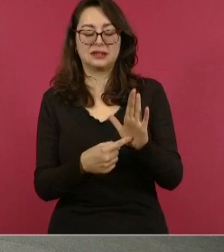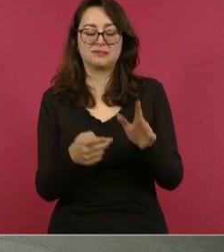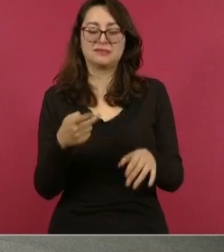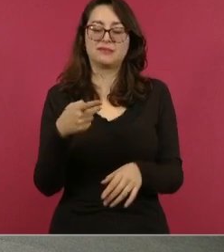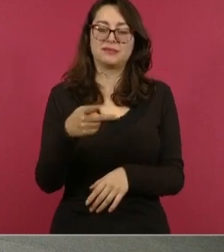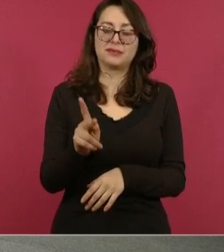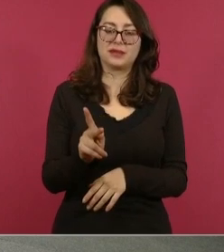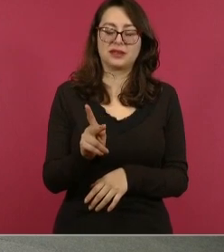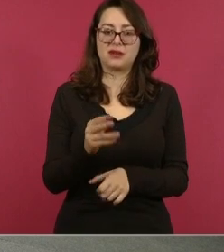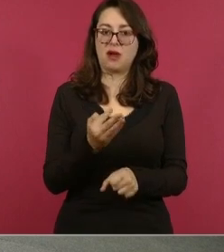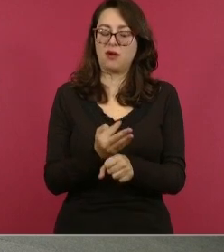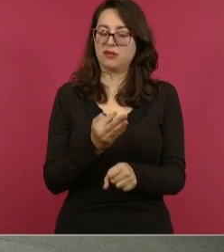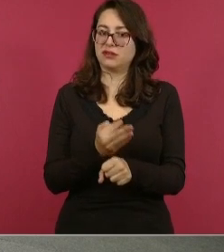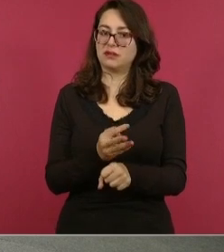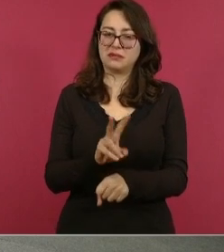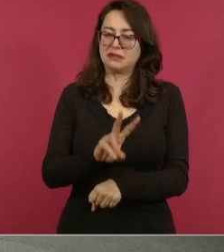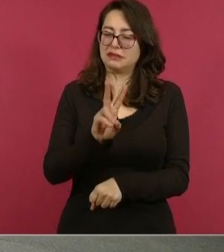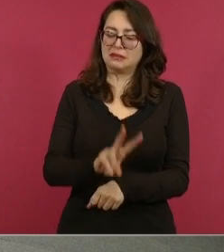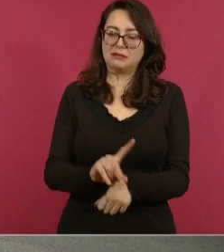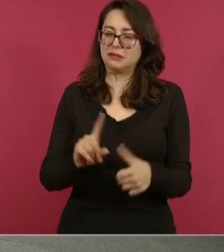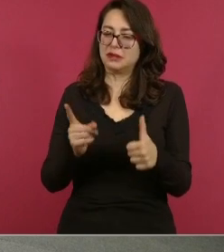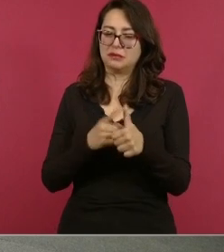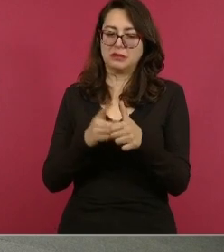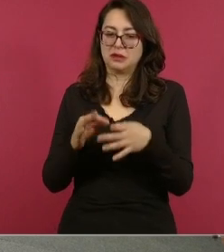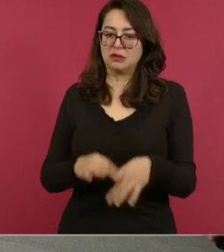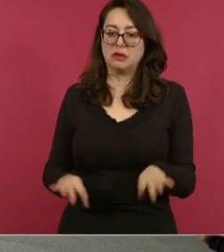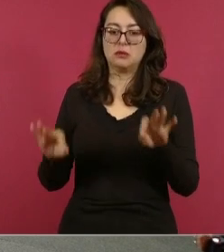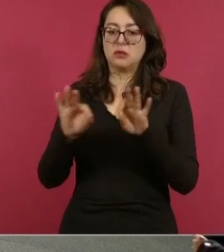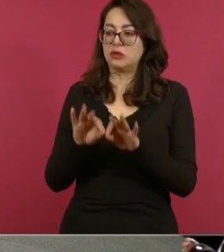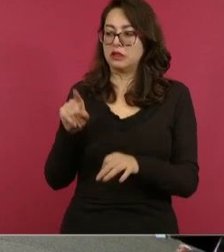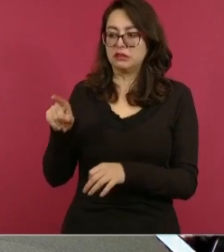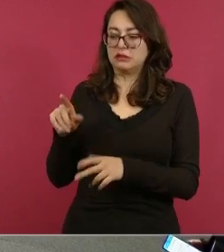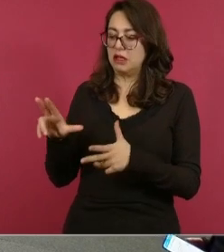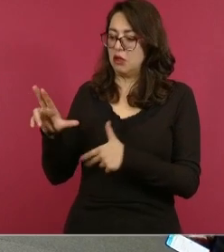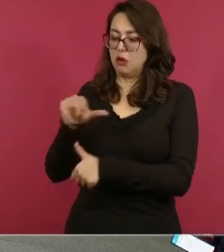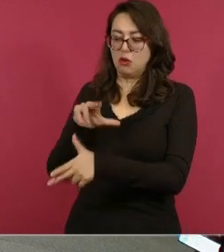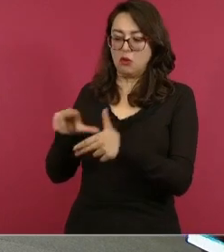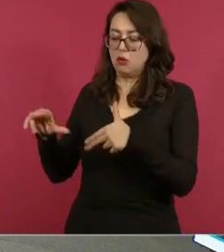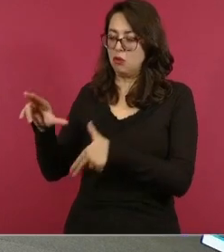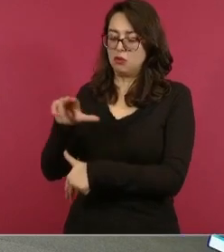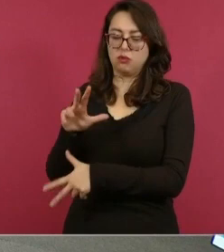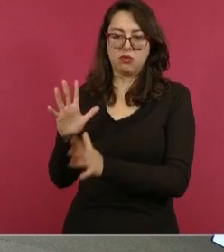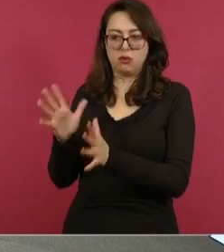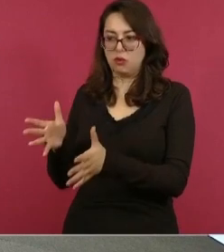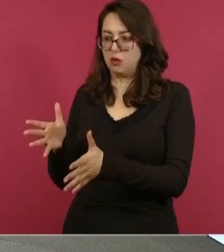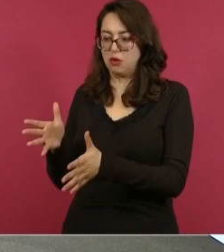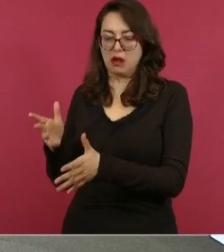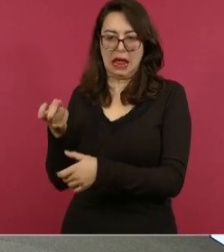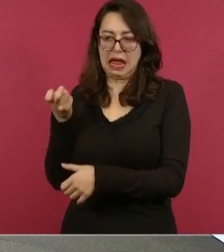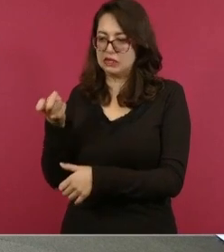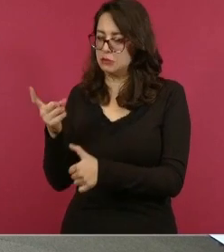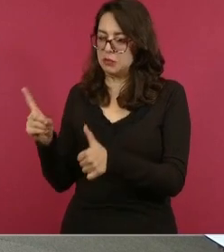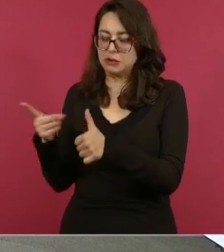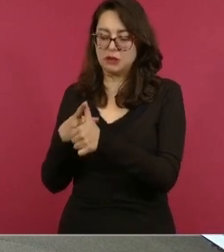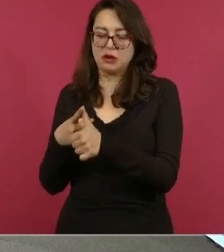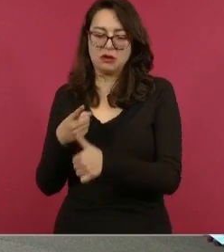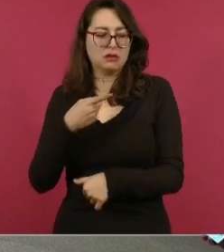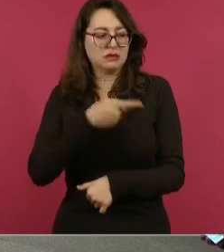situación de emergencia que sea lo más breve posible y abrimos para preguntas y